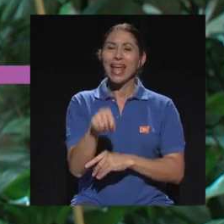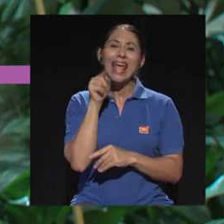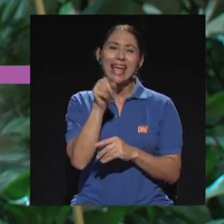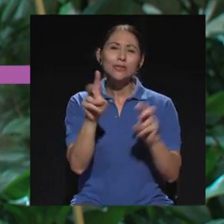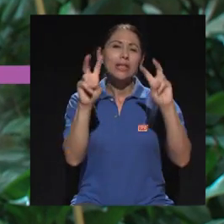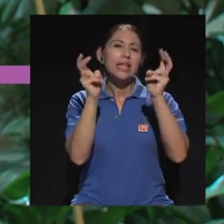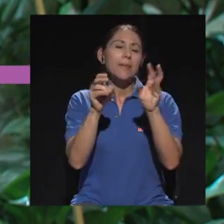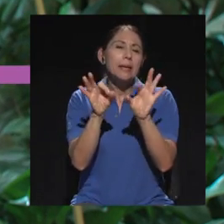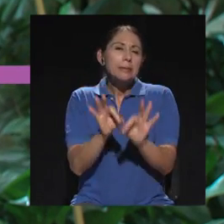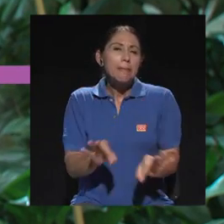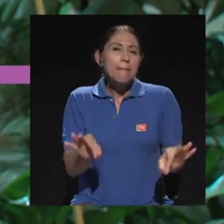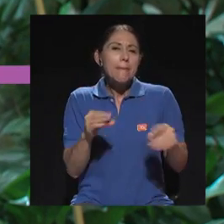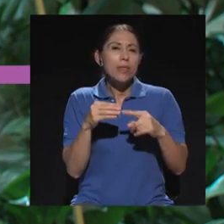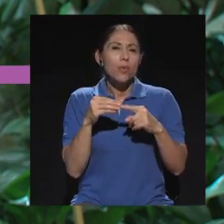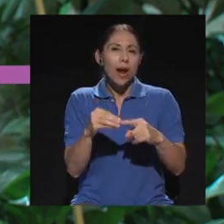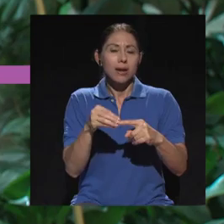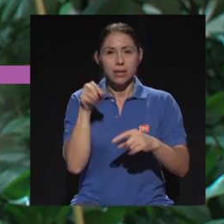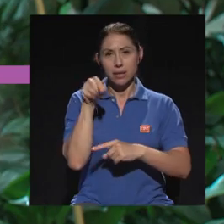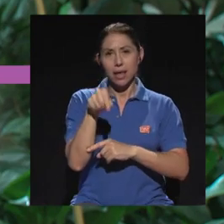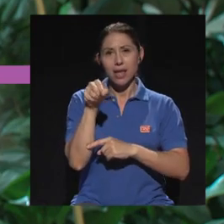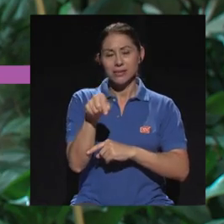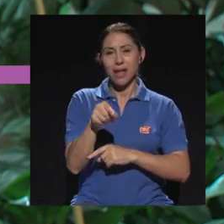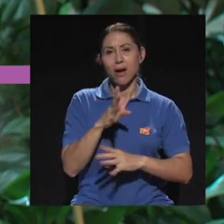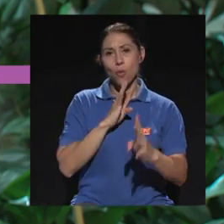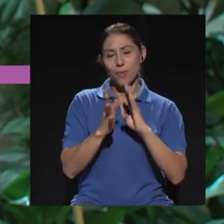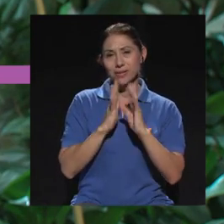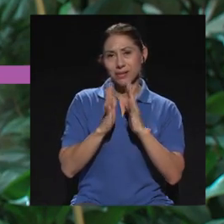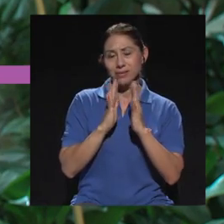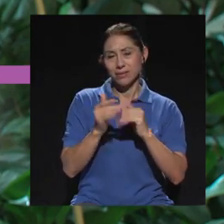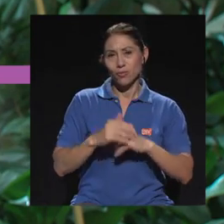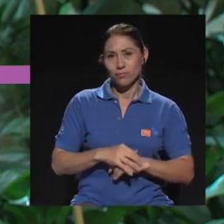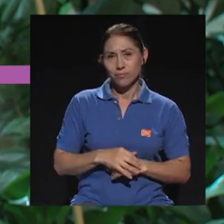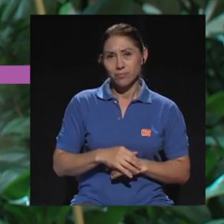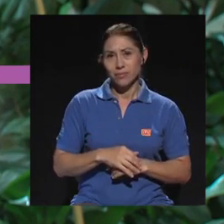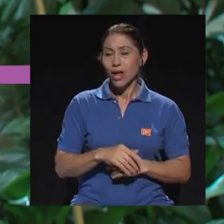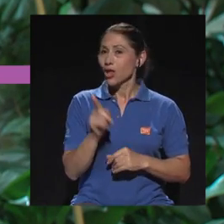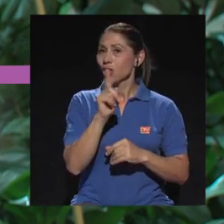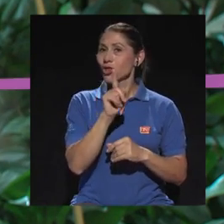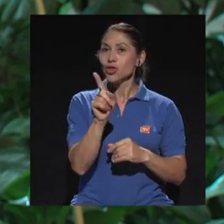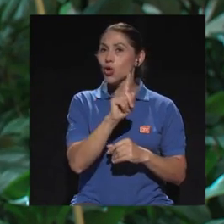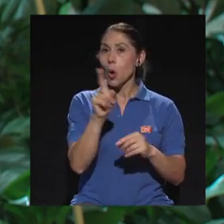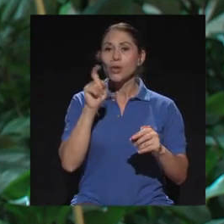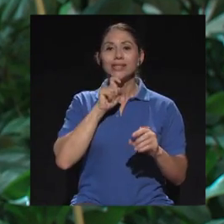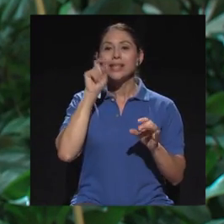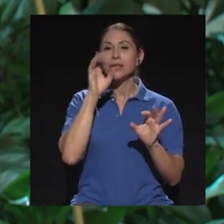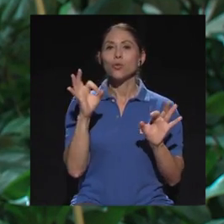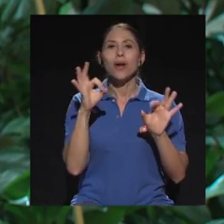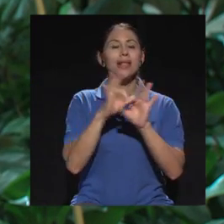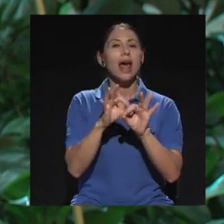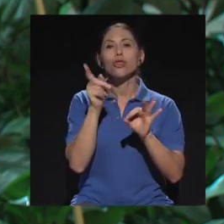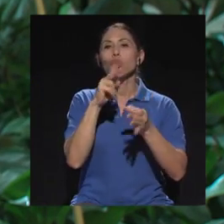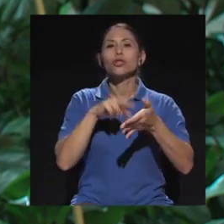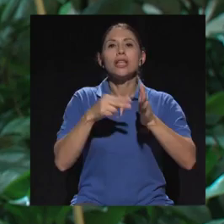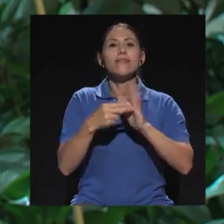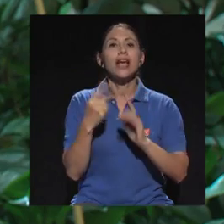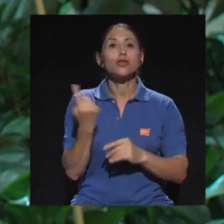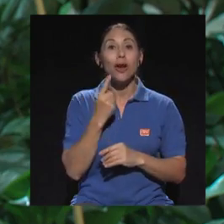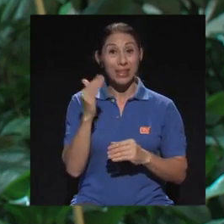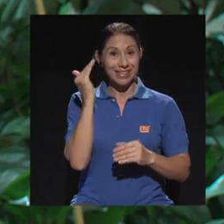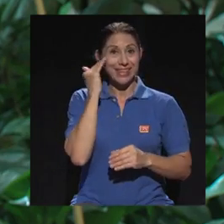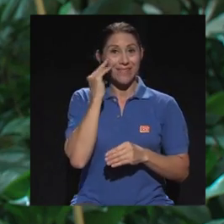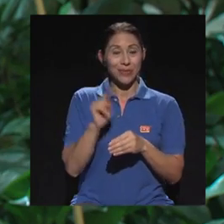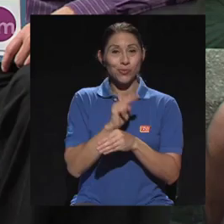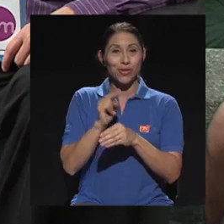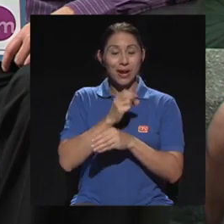digamos, medular de esta reflexión que estamos teniendo este día, ¿verdad? No se limita exclusivamente al uso